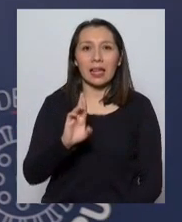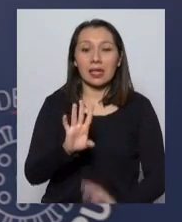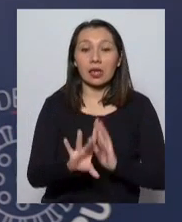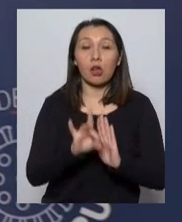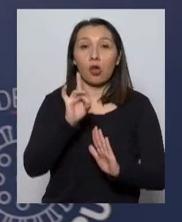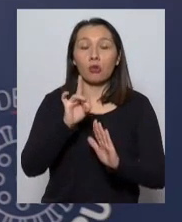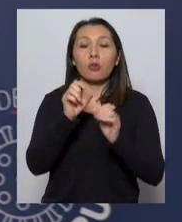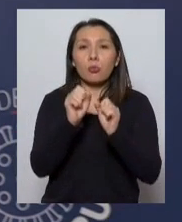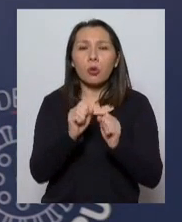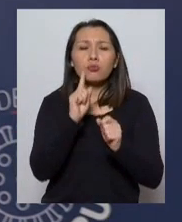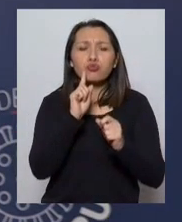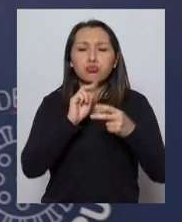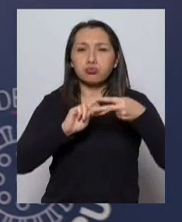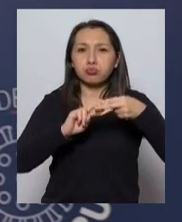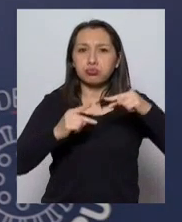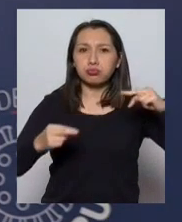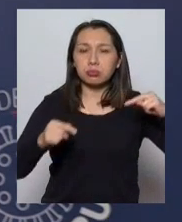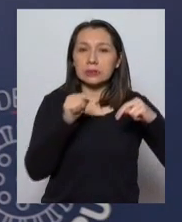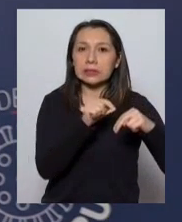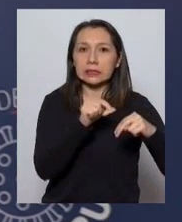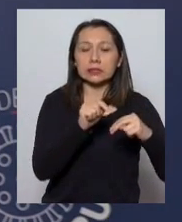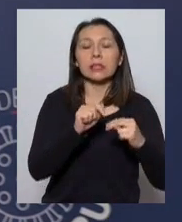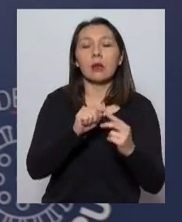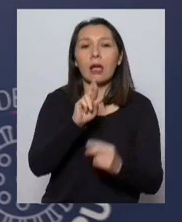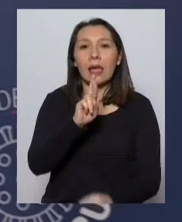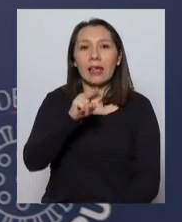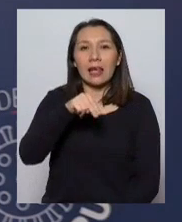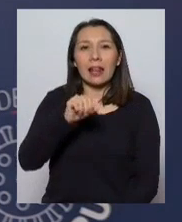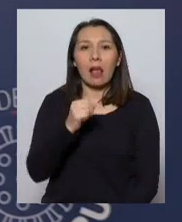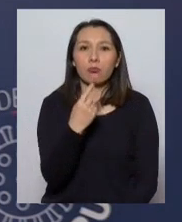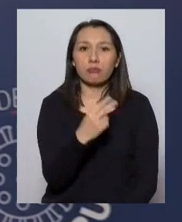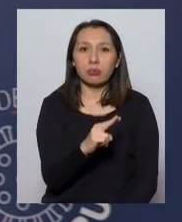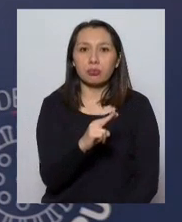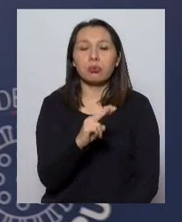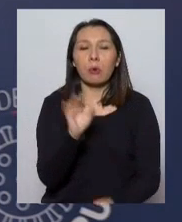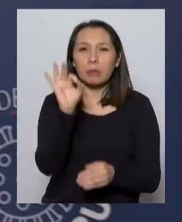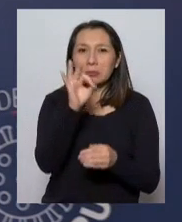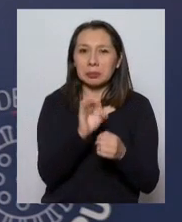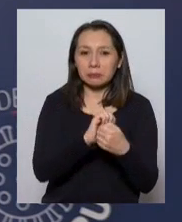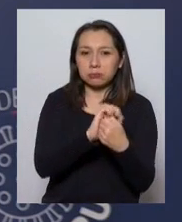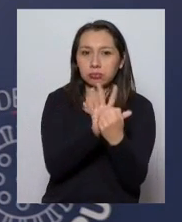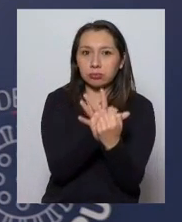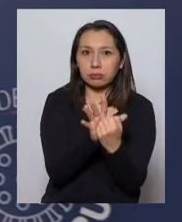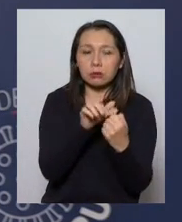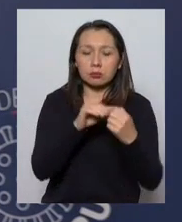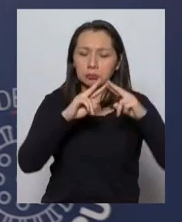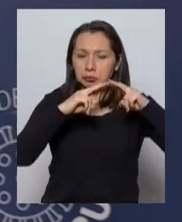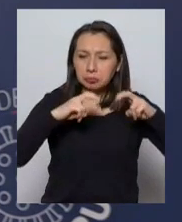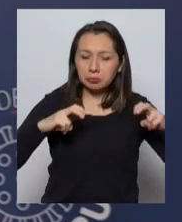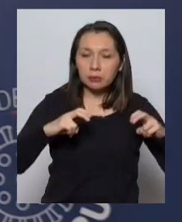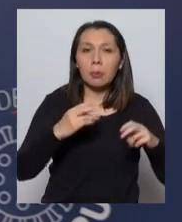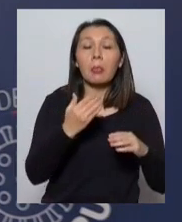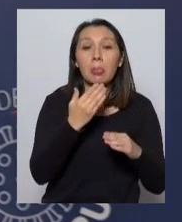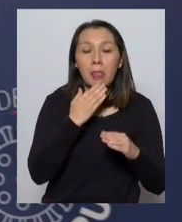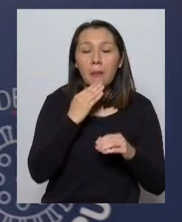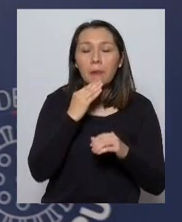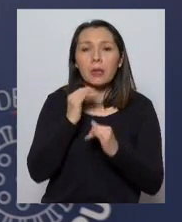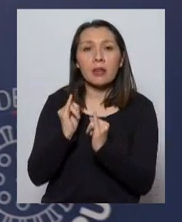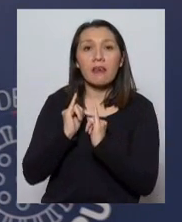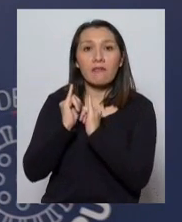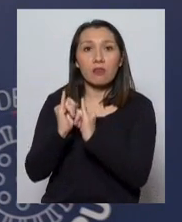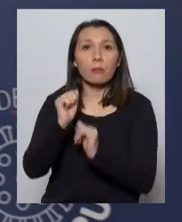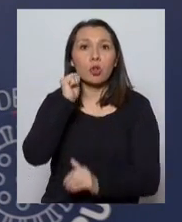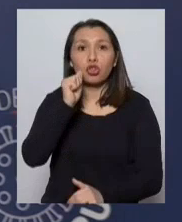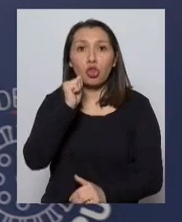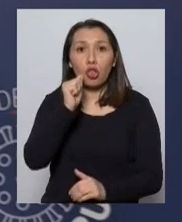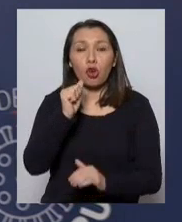una porción del material genético rna del virus sino que también notificamos todos